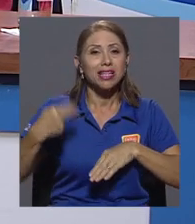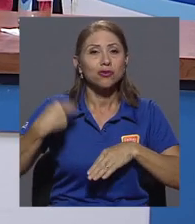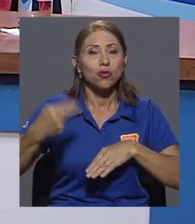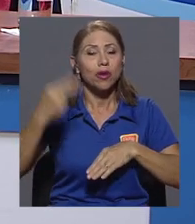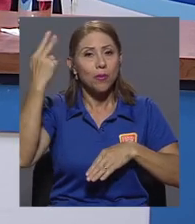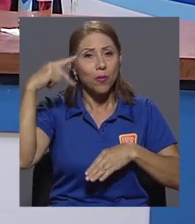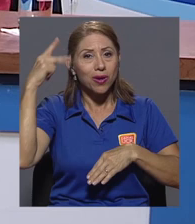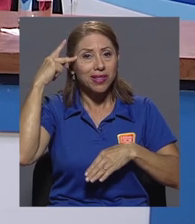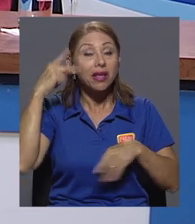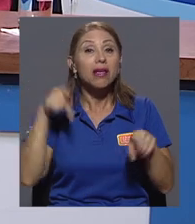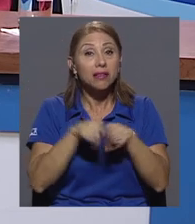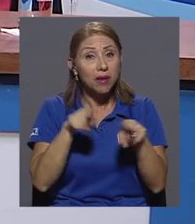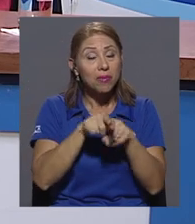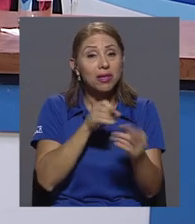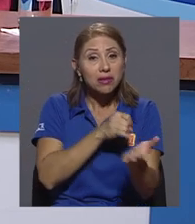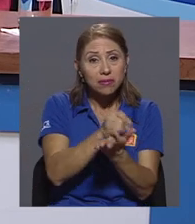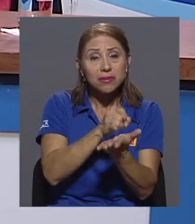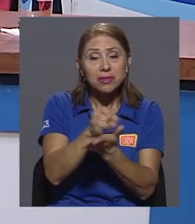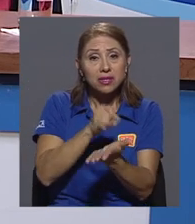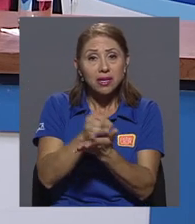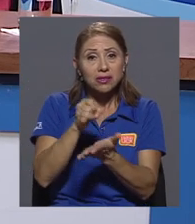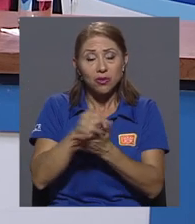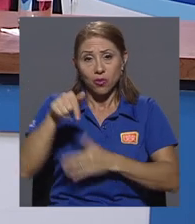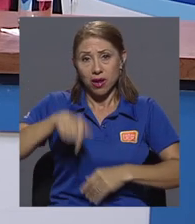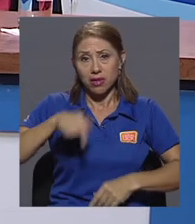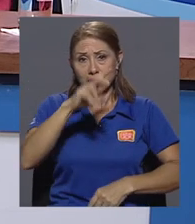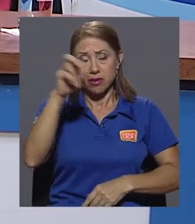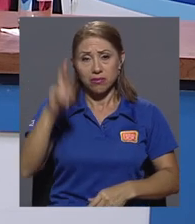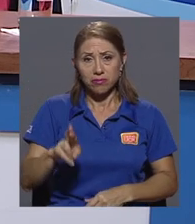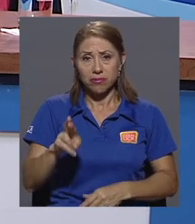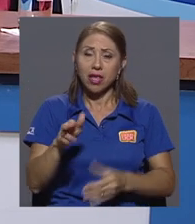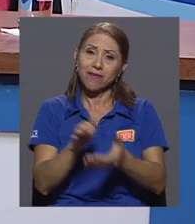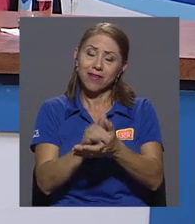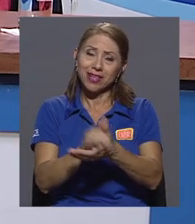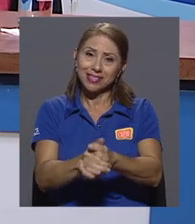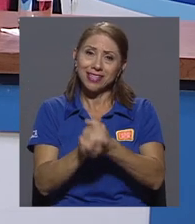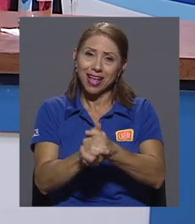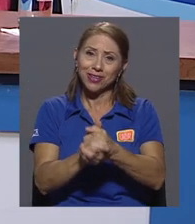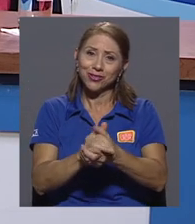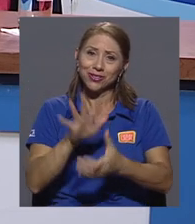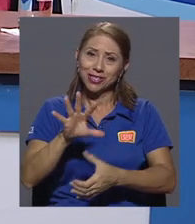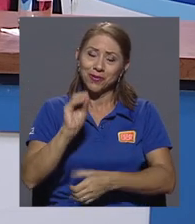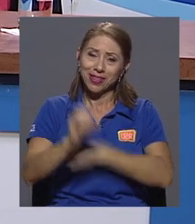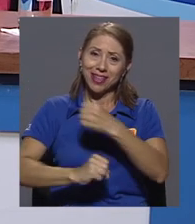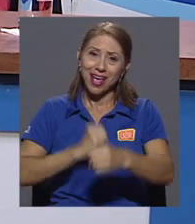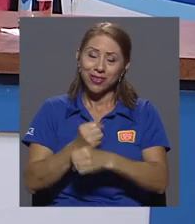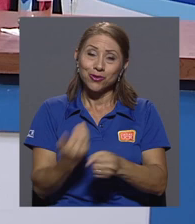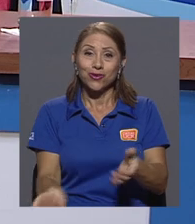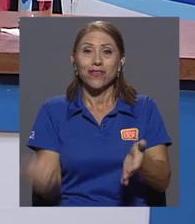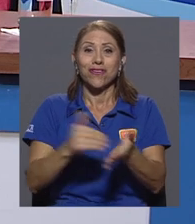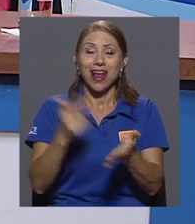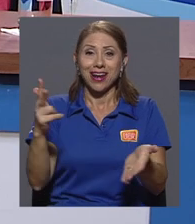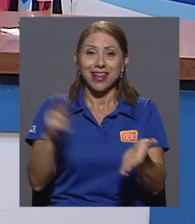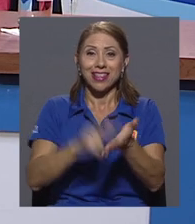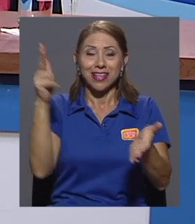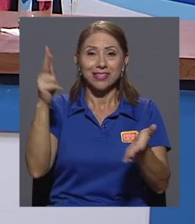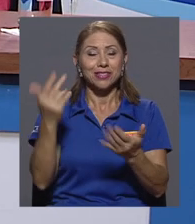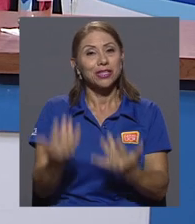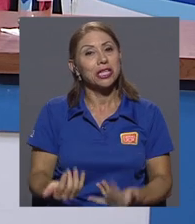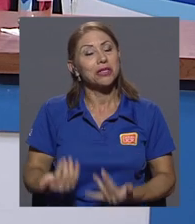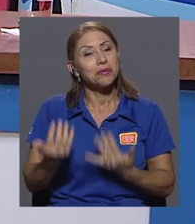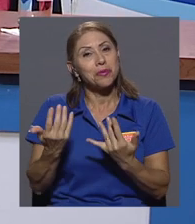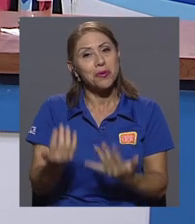investigación también en política en nuestro país y bueno felicitarlos por los 50 años por la reacreditación y esperando que